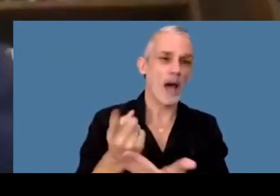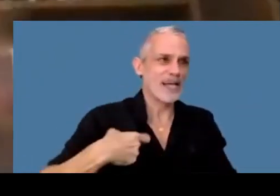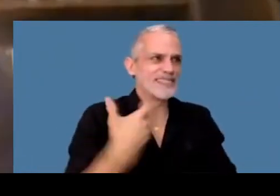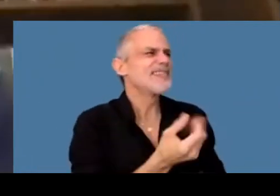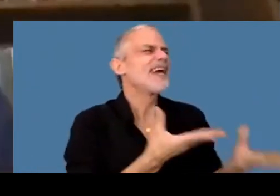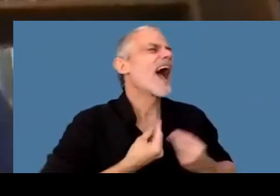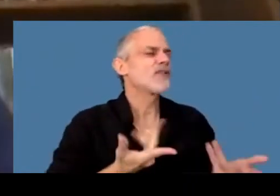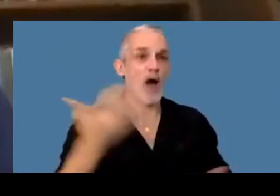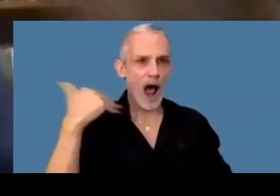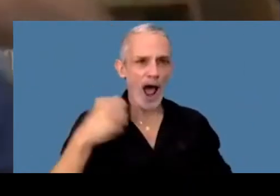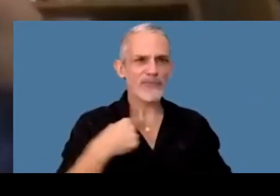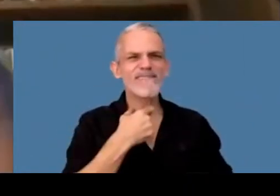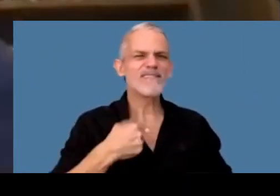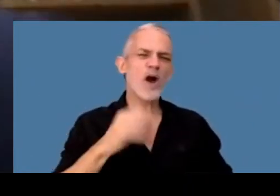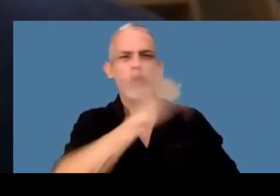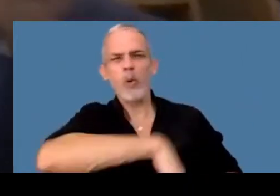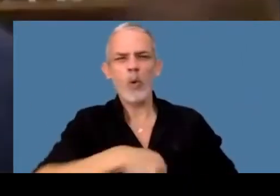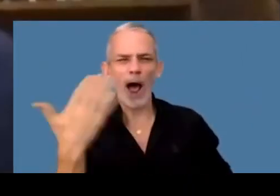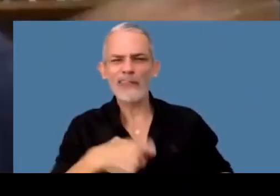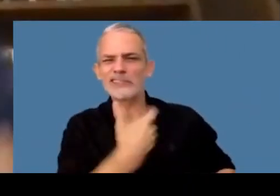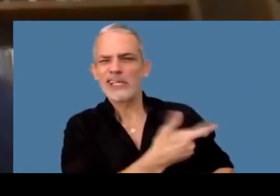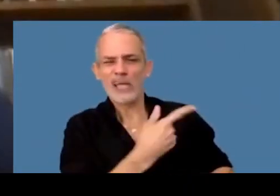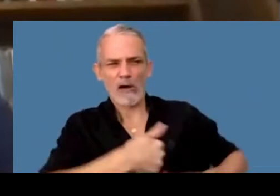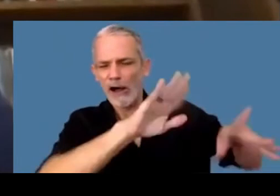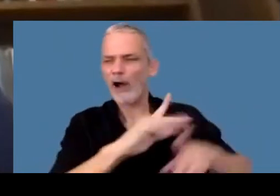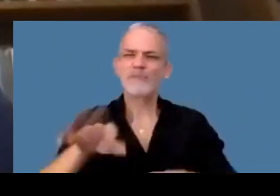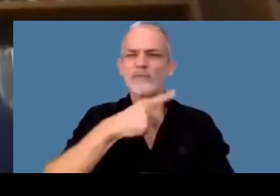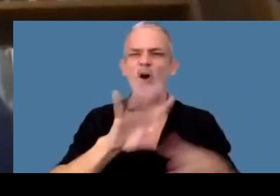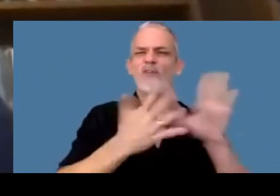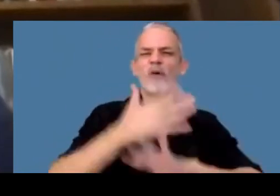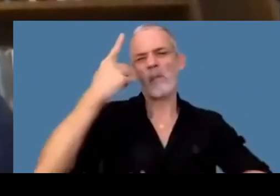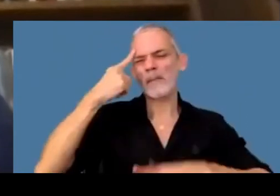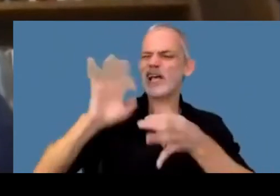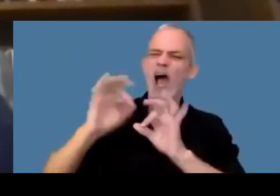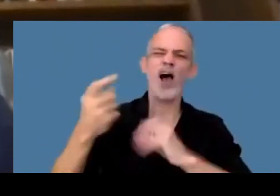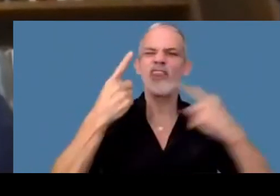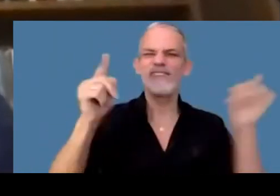que antes quizás no le dio bolilla porque tenía otra lógica en su accionar sindical.